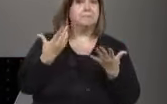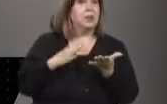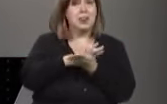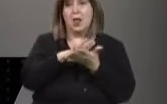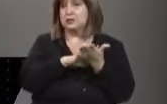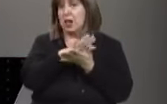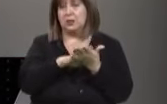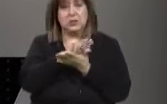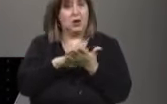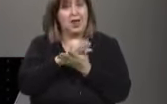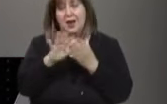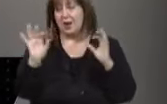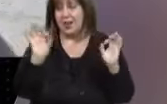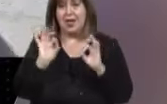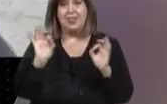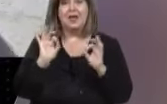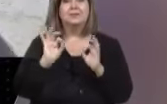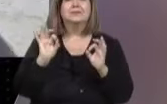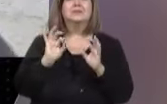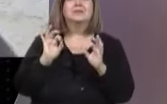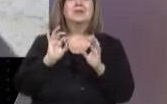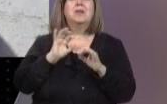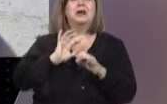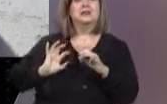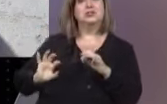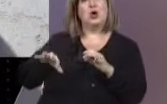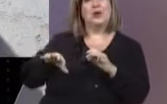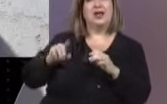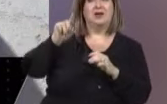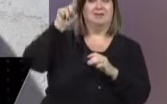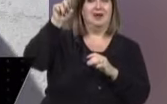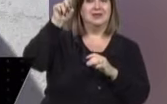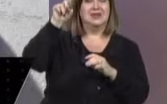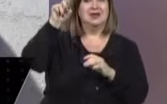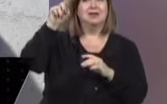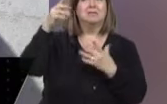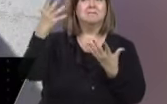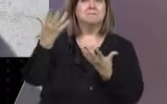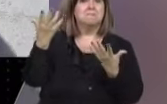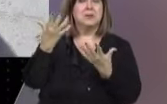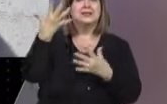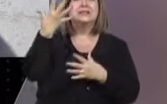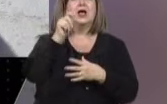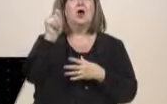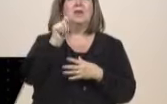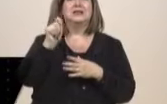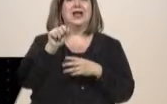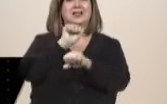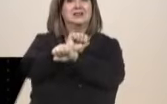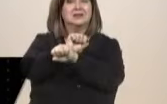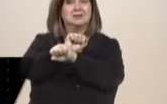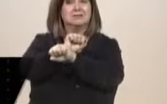resolviendo el asunto de manera más o menos veloz, al punto de que este chico no sabe cuál va a ser su futuro en este